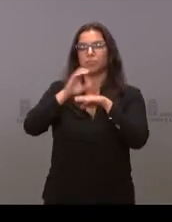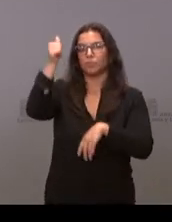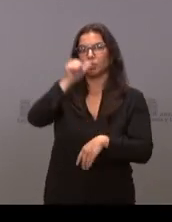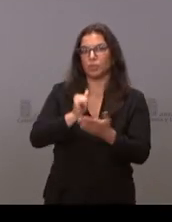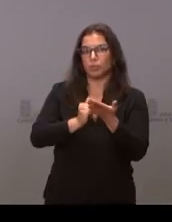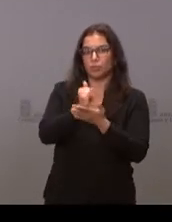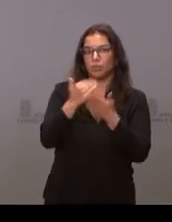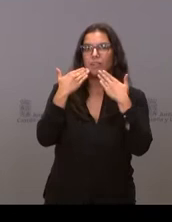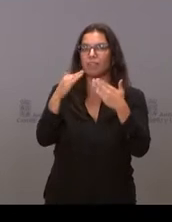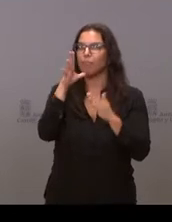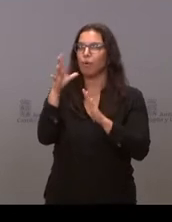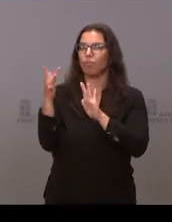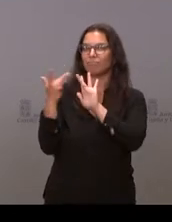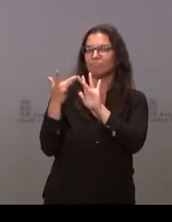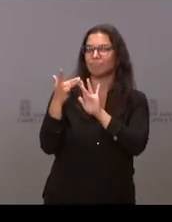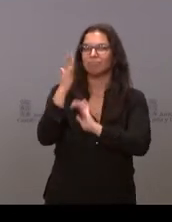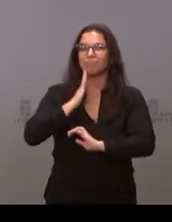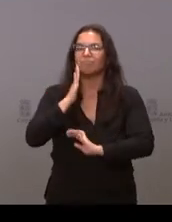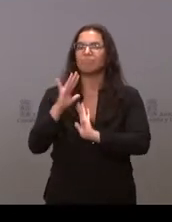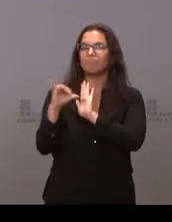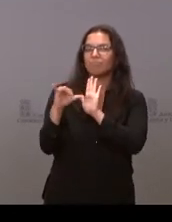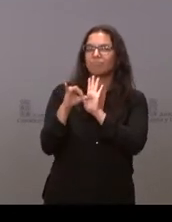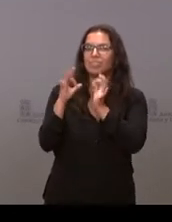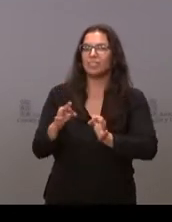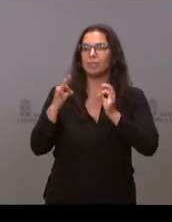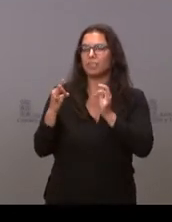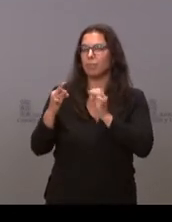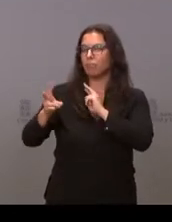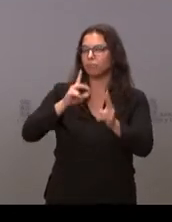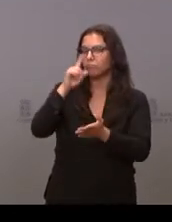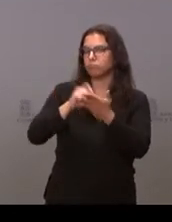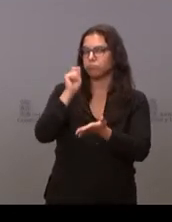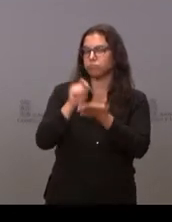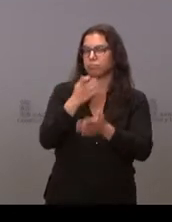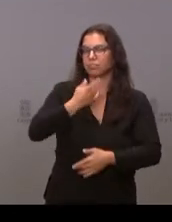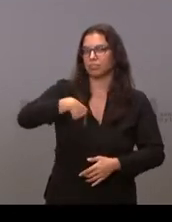por tu cercanía y por estar pronto siempre que te necesitamos.